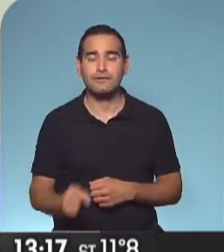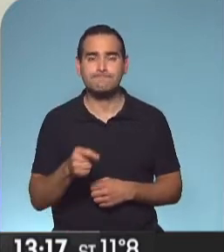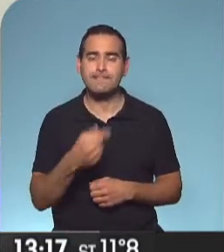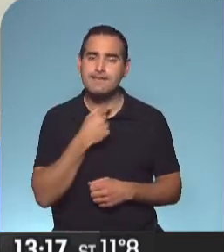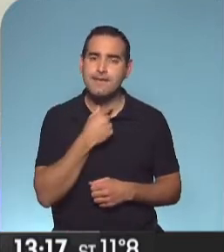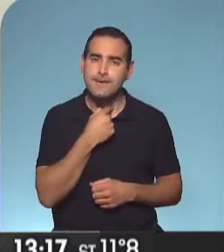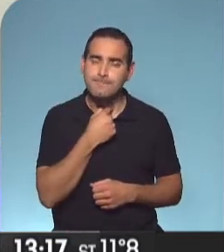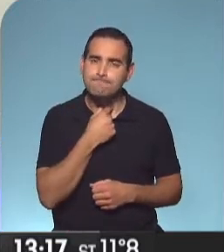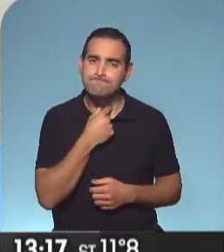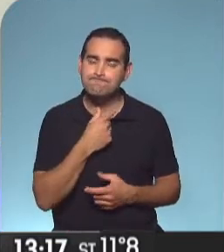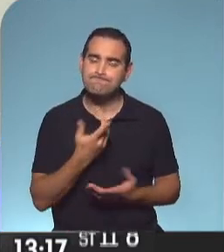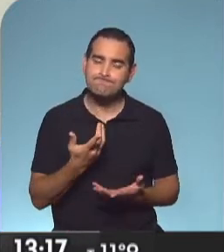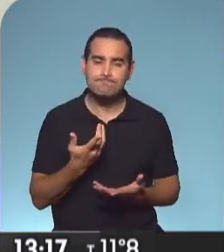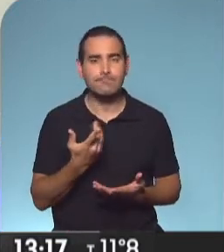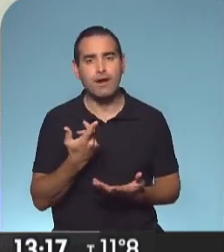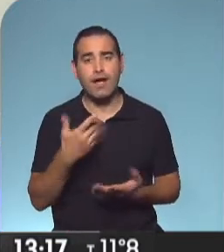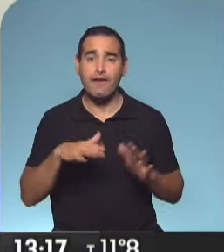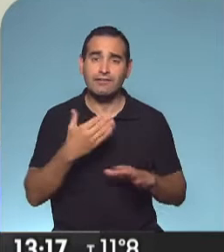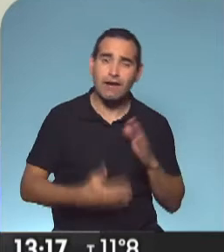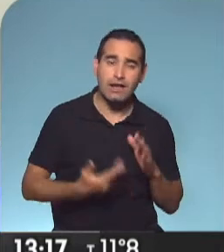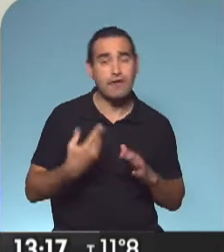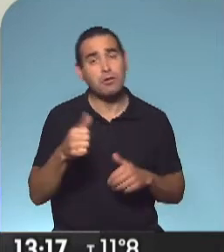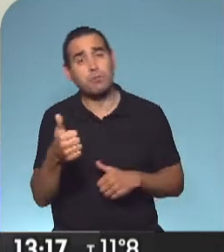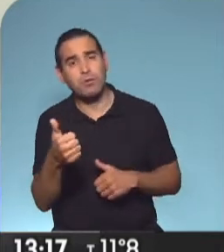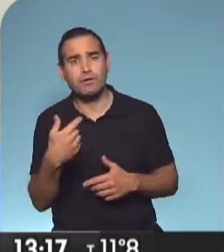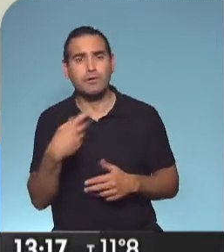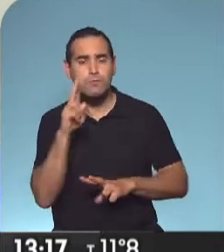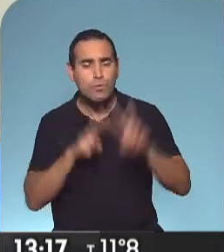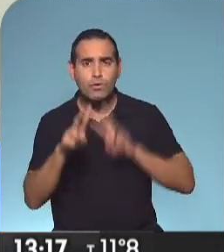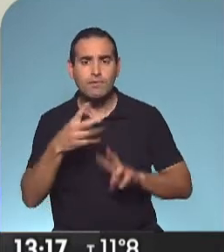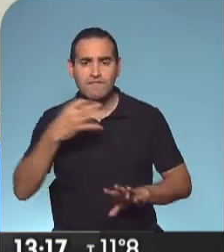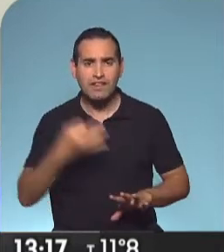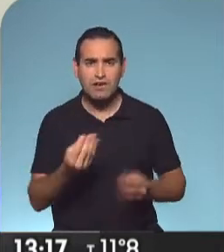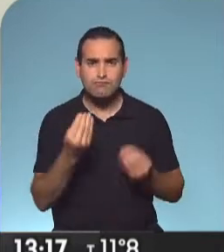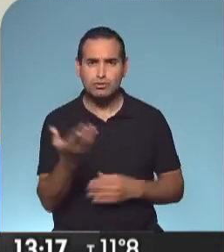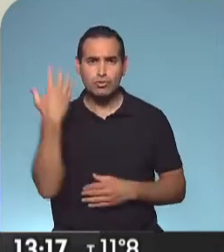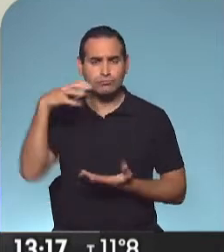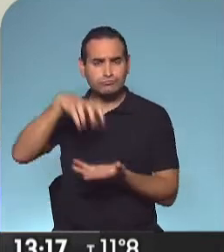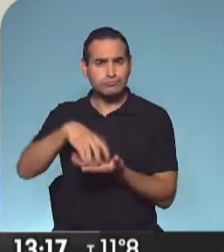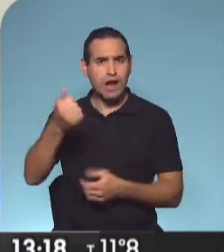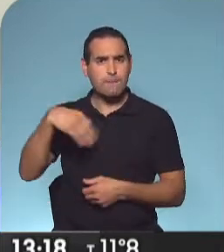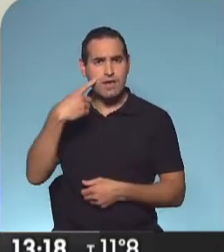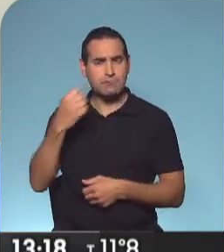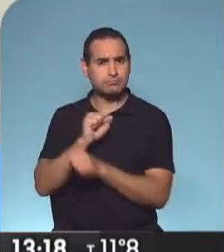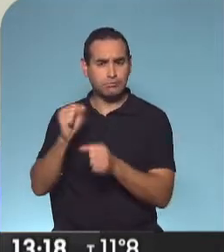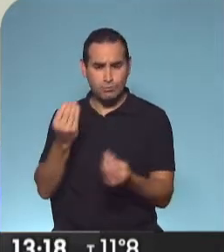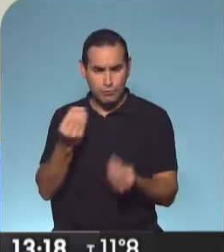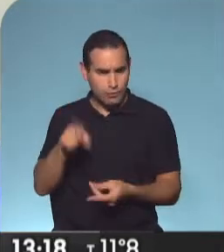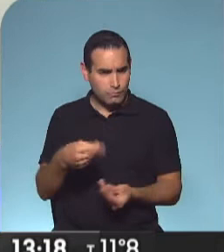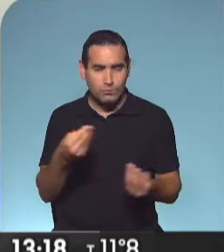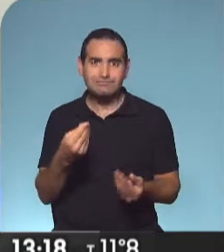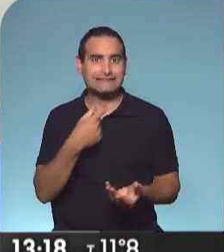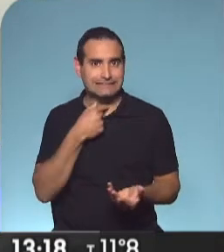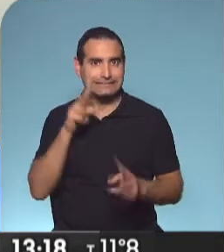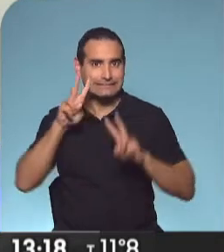intentando, a veces de mejor modo, a veces de peor modo, encontrar la verdad sobre lo que pasó allí. Y tenemos la dificultad de